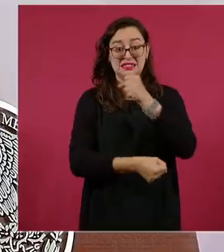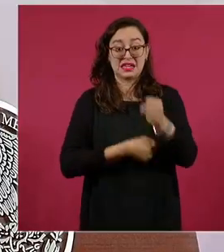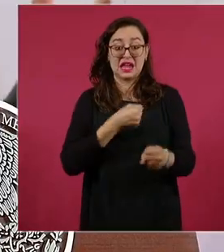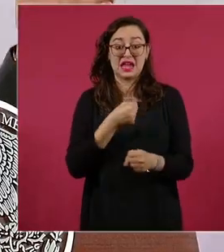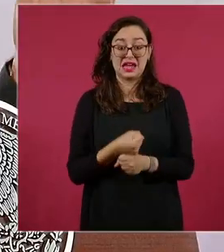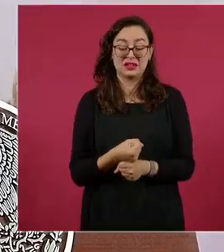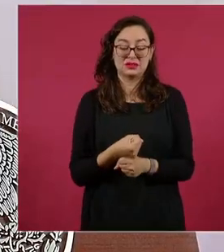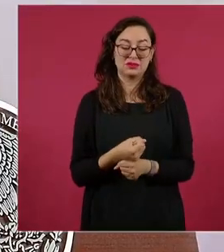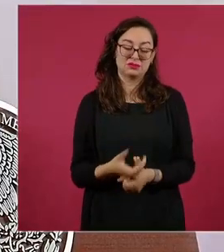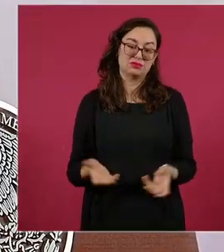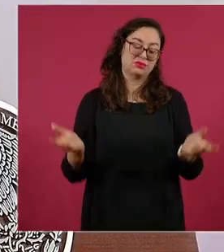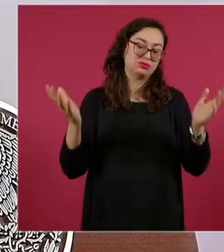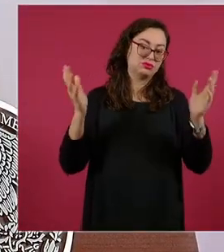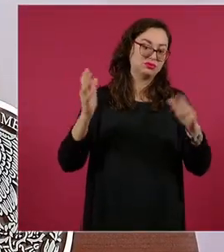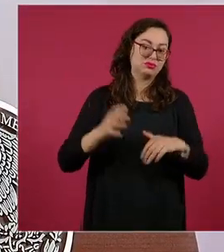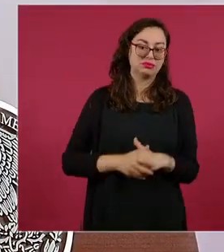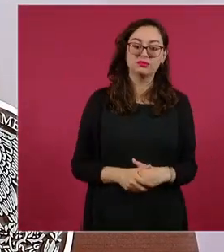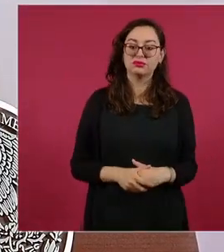imagínense